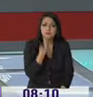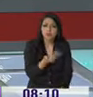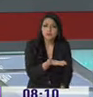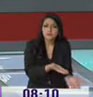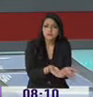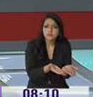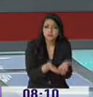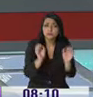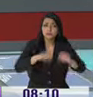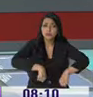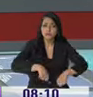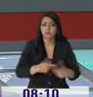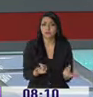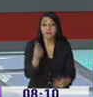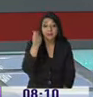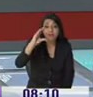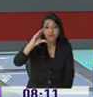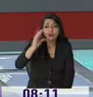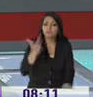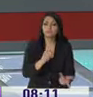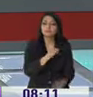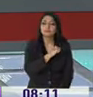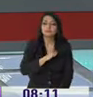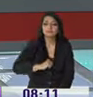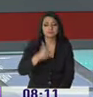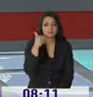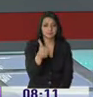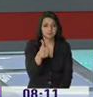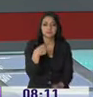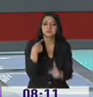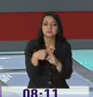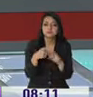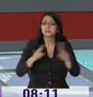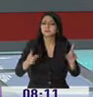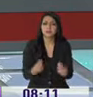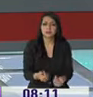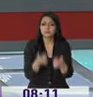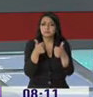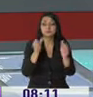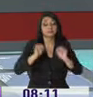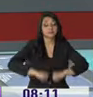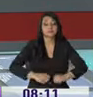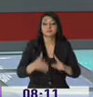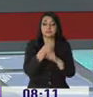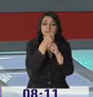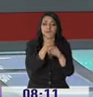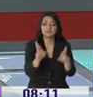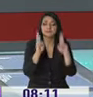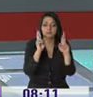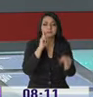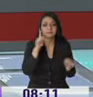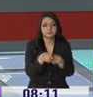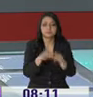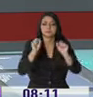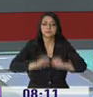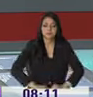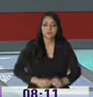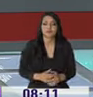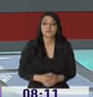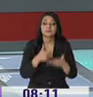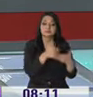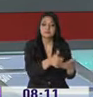no solo es esto. Con una actitud diferente, con excelencia, creo que podemos lograr. Ojalá lleguen a consensos en beneficio